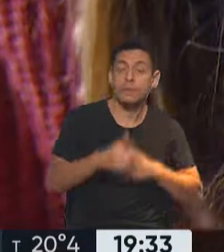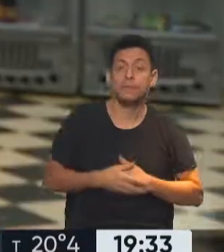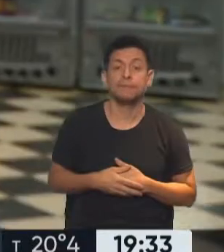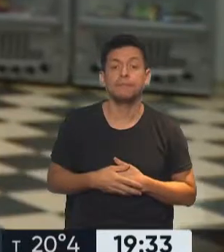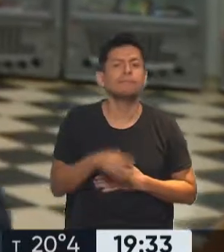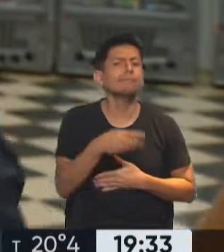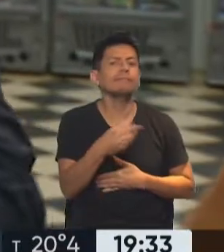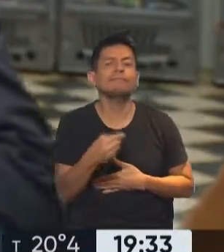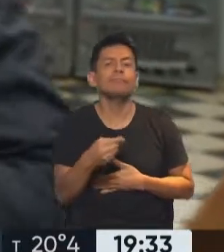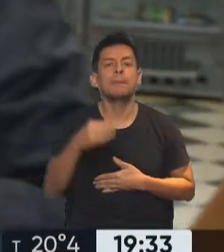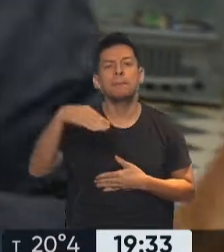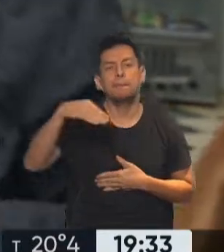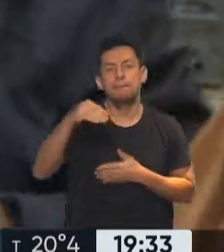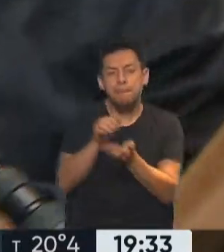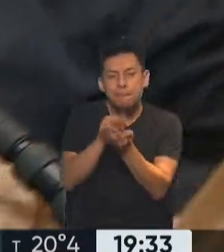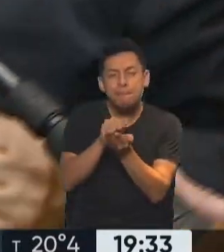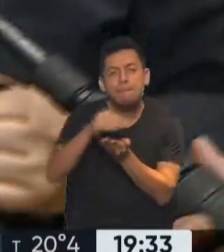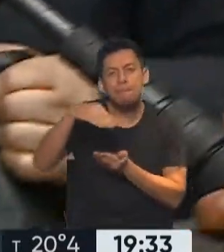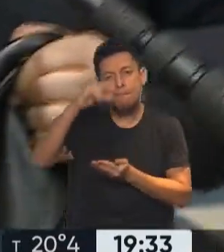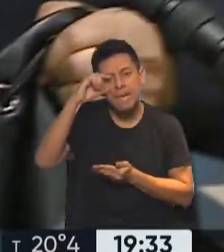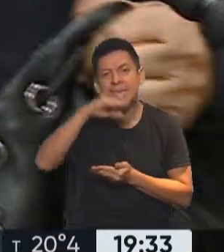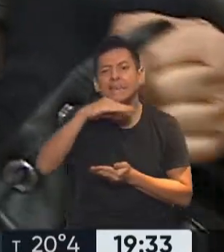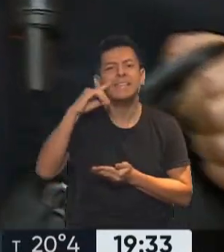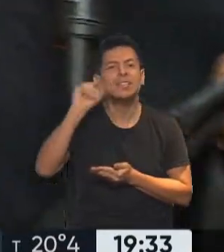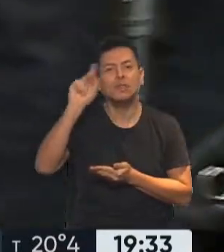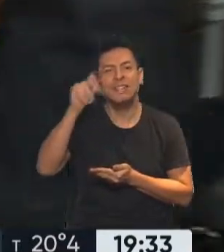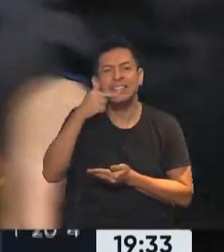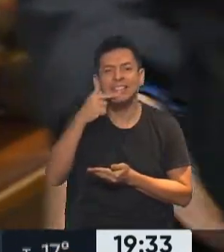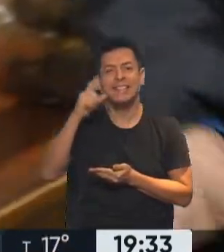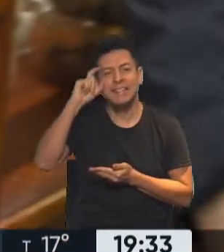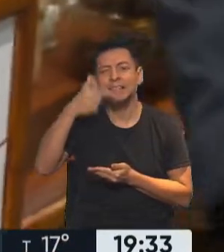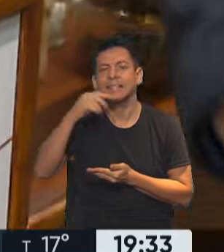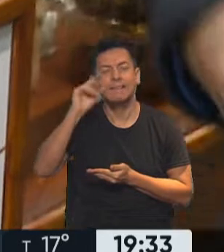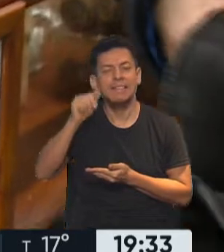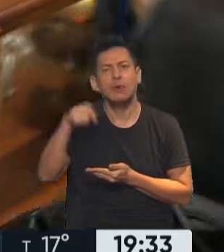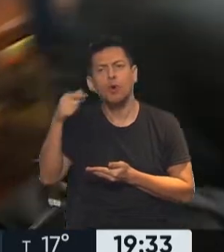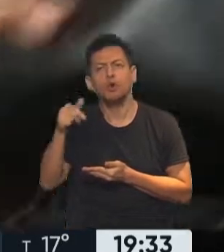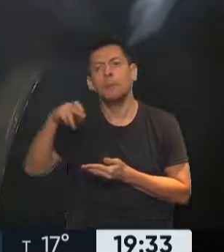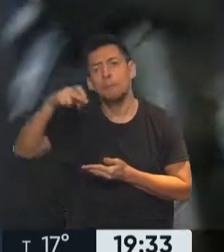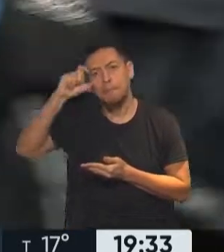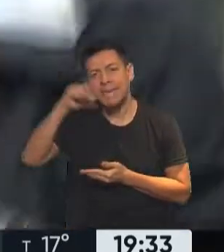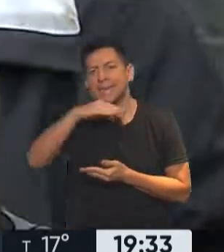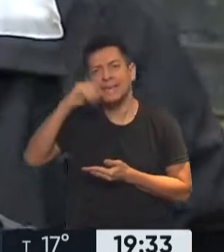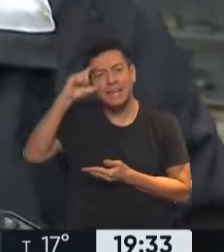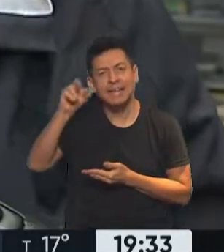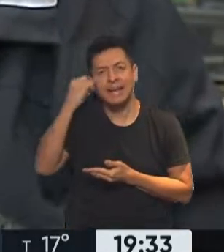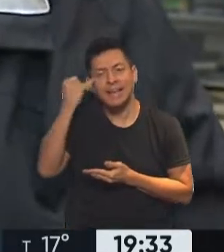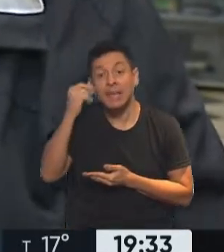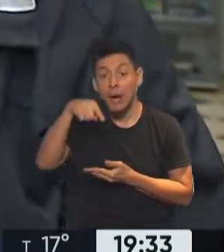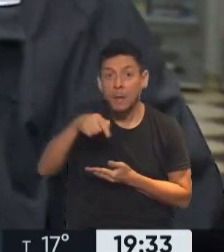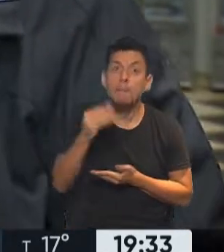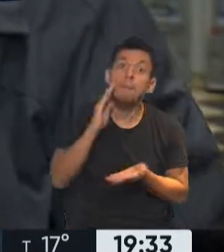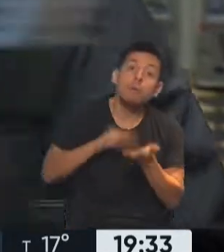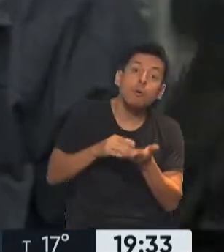Yo compré mejillones en escabeche, pero ya había probado los pejerrey, que son muy buenos, y ahora voy a probar un vino